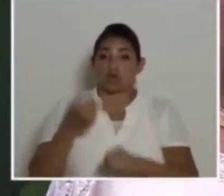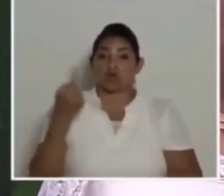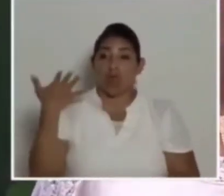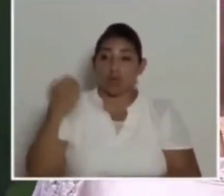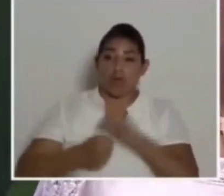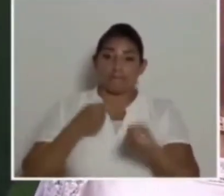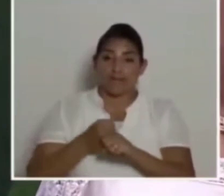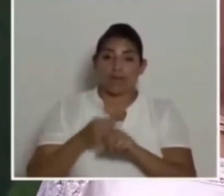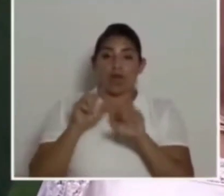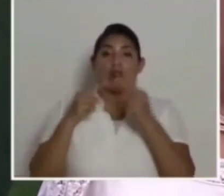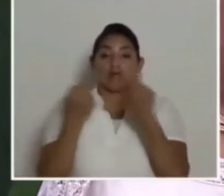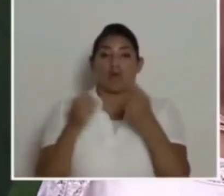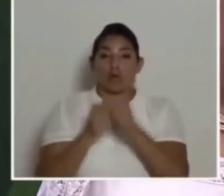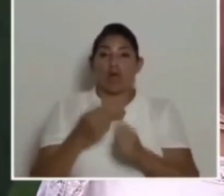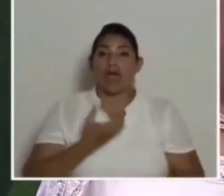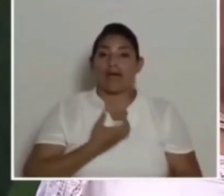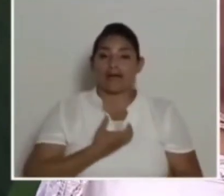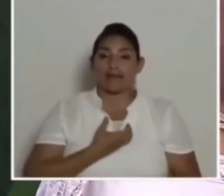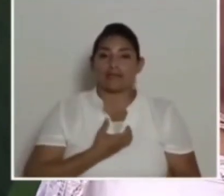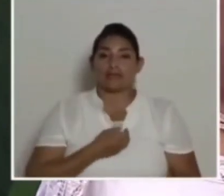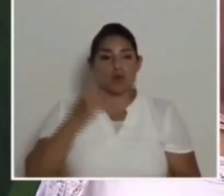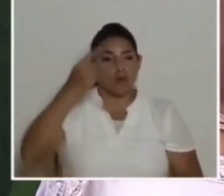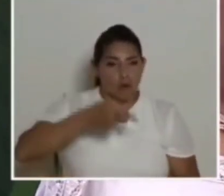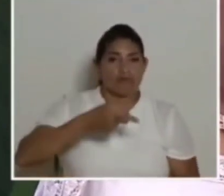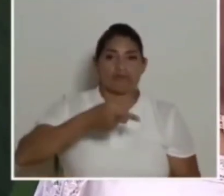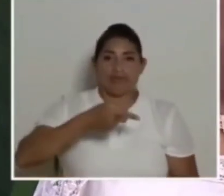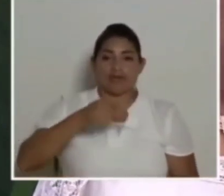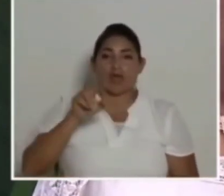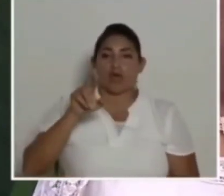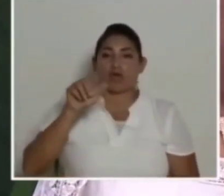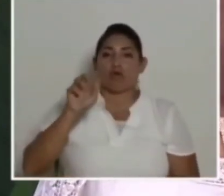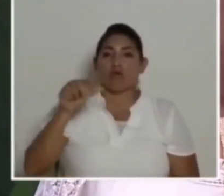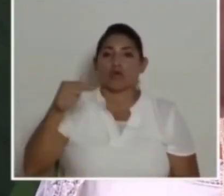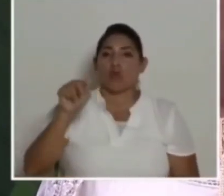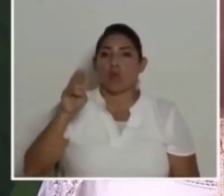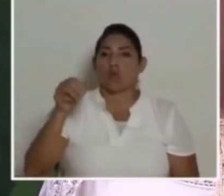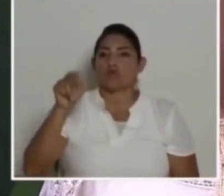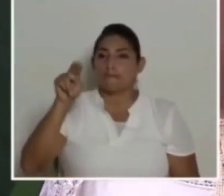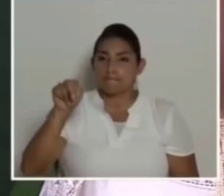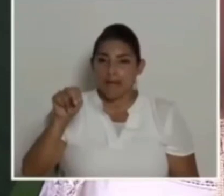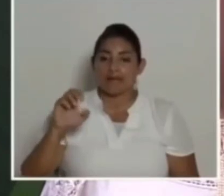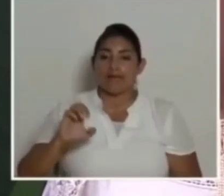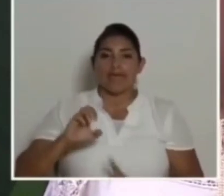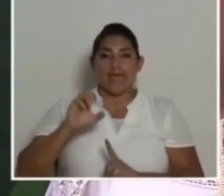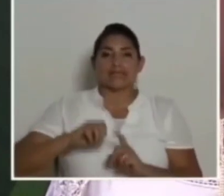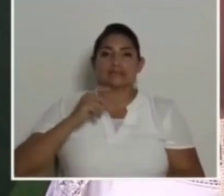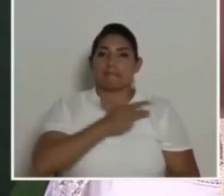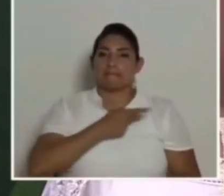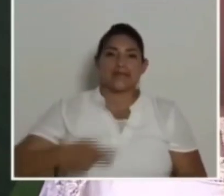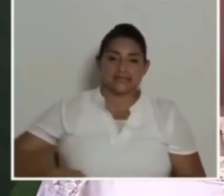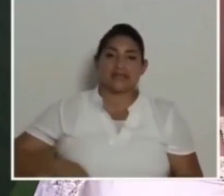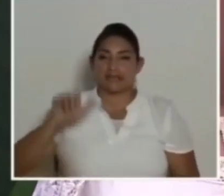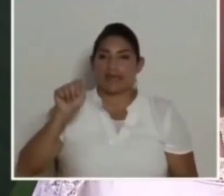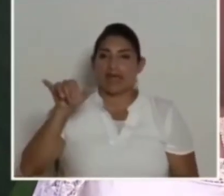pasado, en la reunión con los alcaldes, yo le ordené a Roberto Guzmán, el expresidente de Acueductos